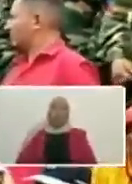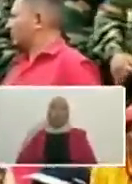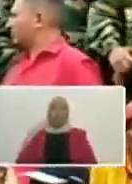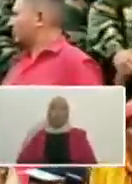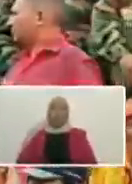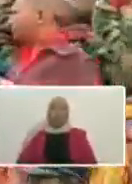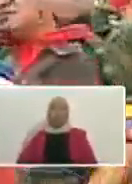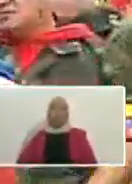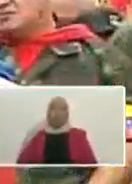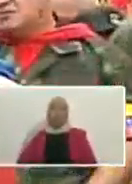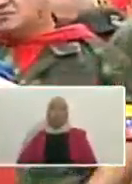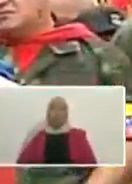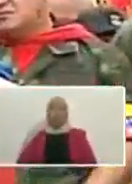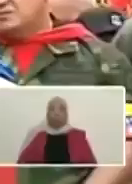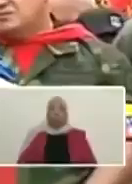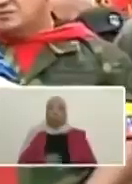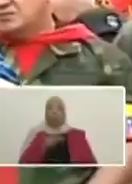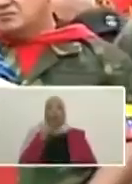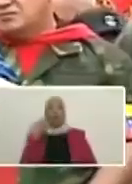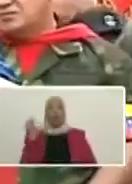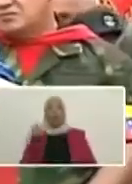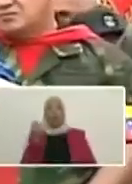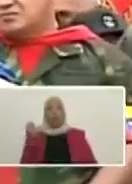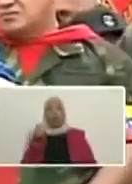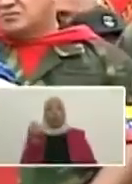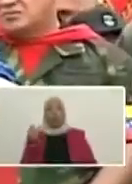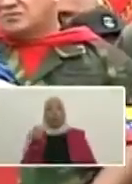Y les toca a ustedes, juventud,